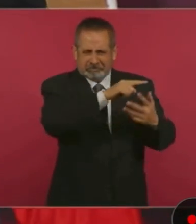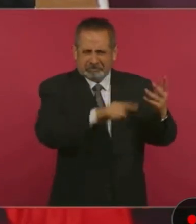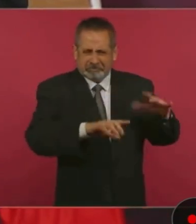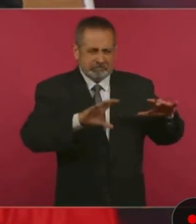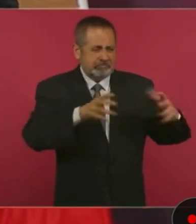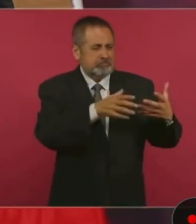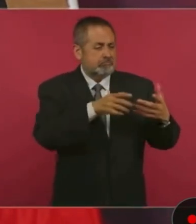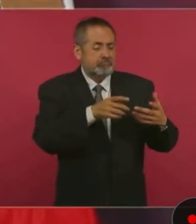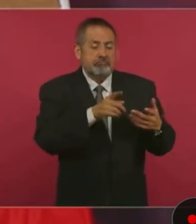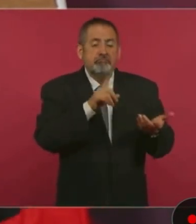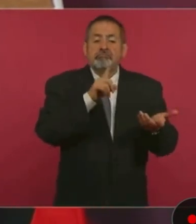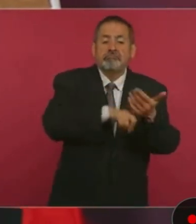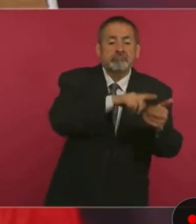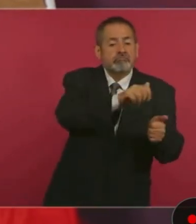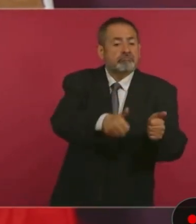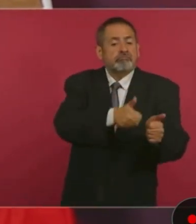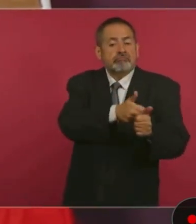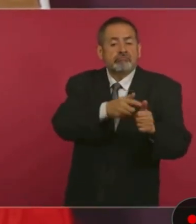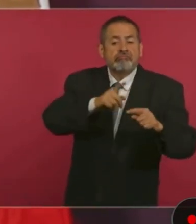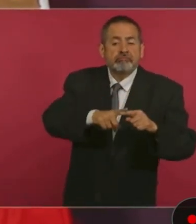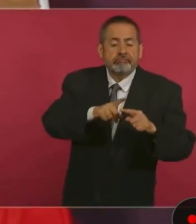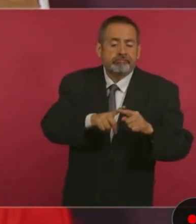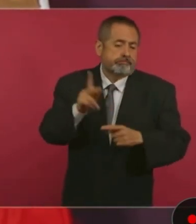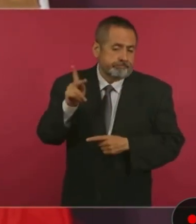Entonces, ese poder